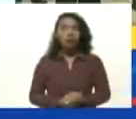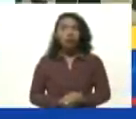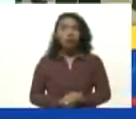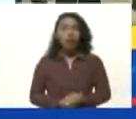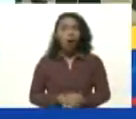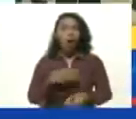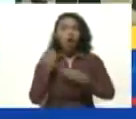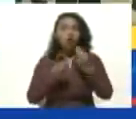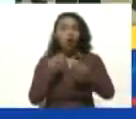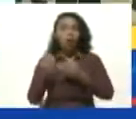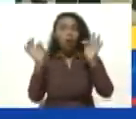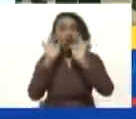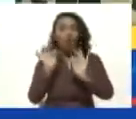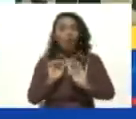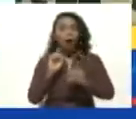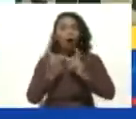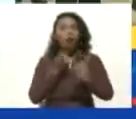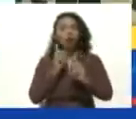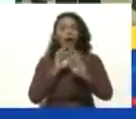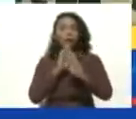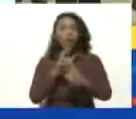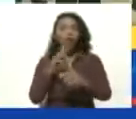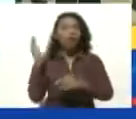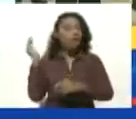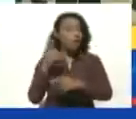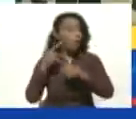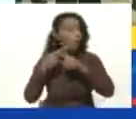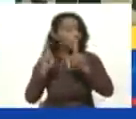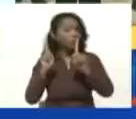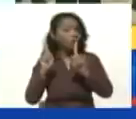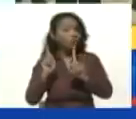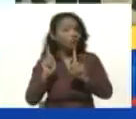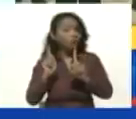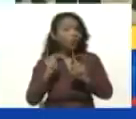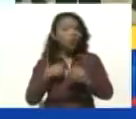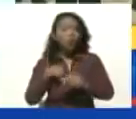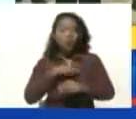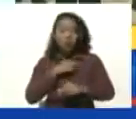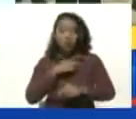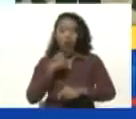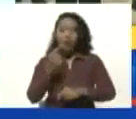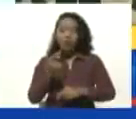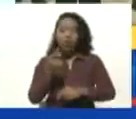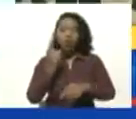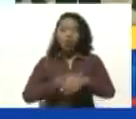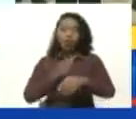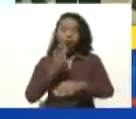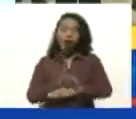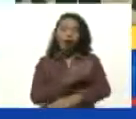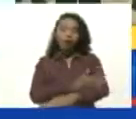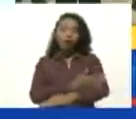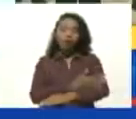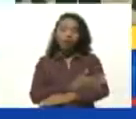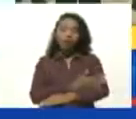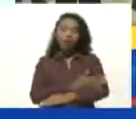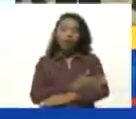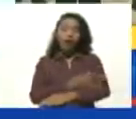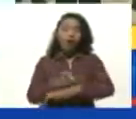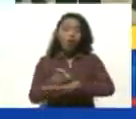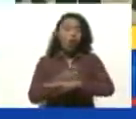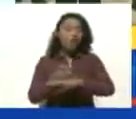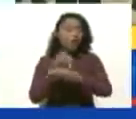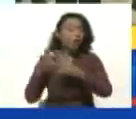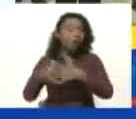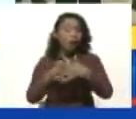como parte de algunas de las respuestas. Vendrán otras. Lo dijimos con tiempo. El gobierno de Estados